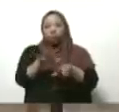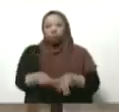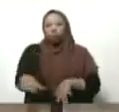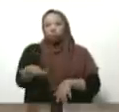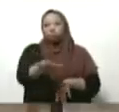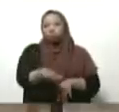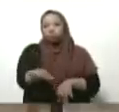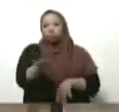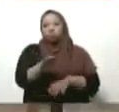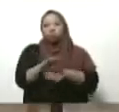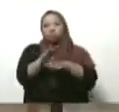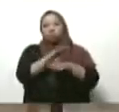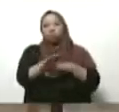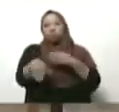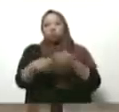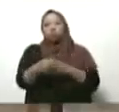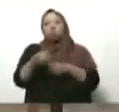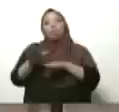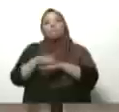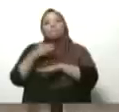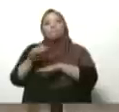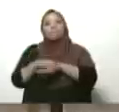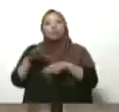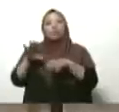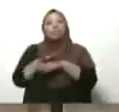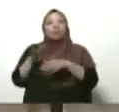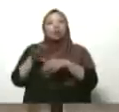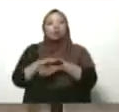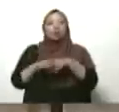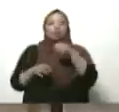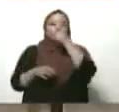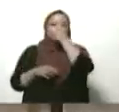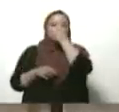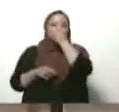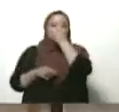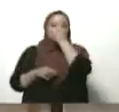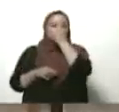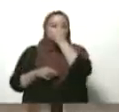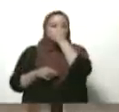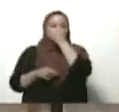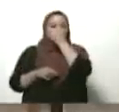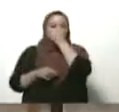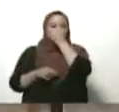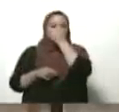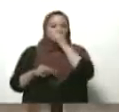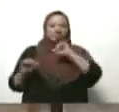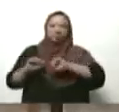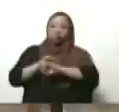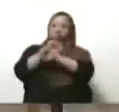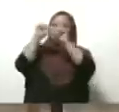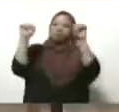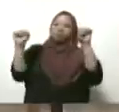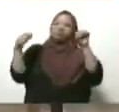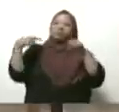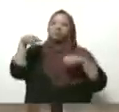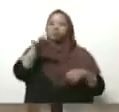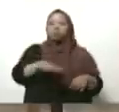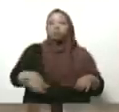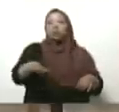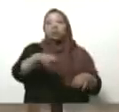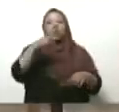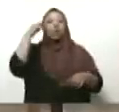población todos los miércoles todos los miércoles desde tempranas horas de la mañana en las plazas